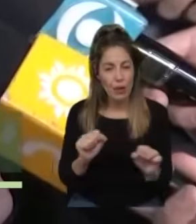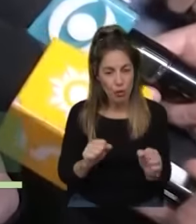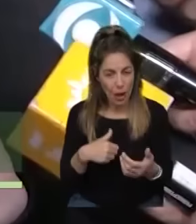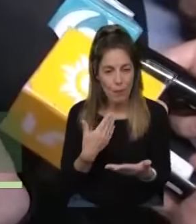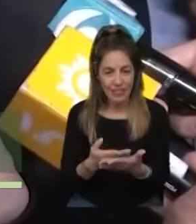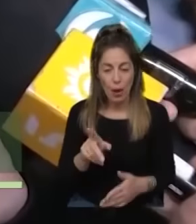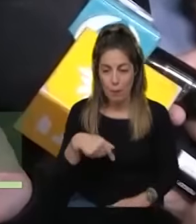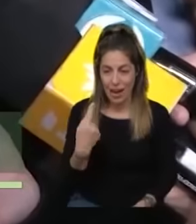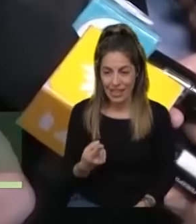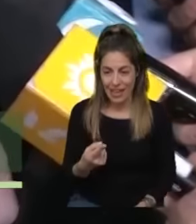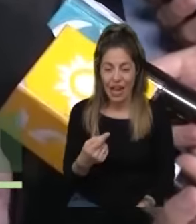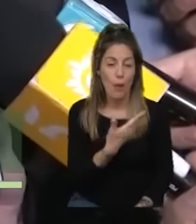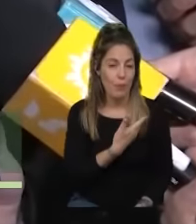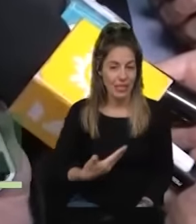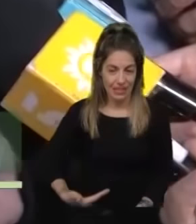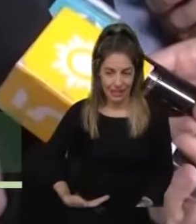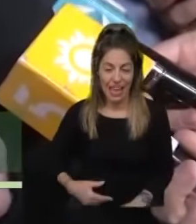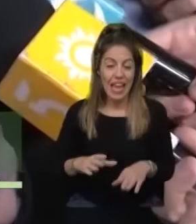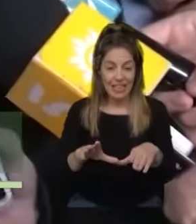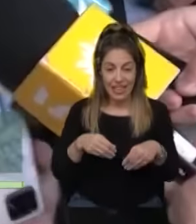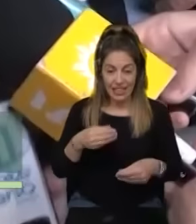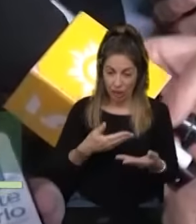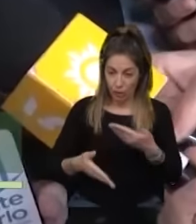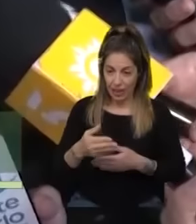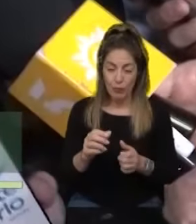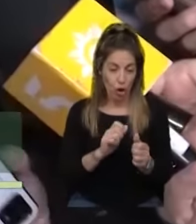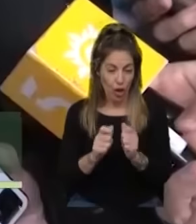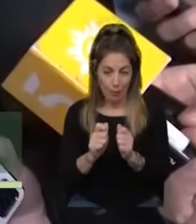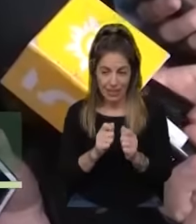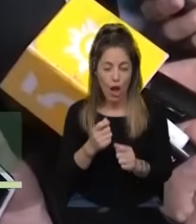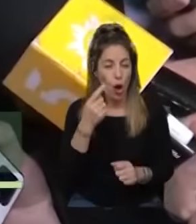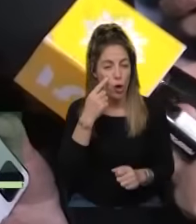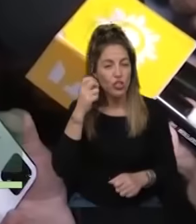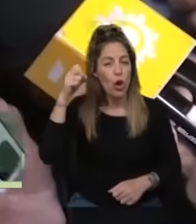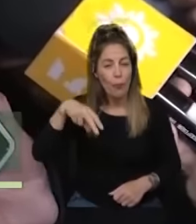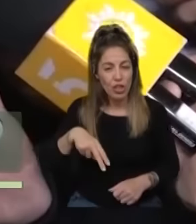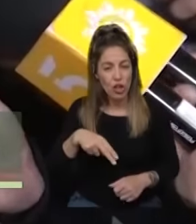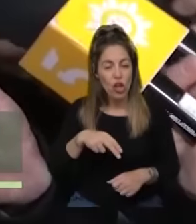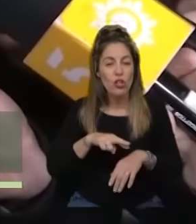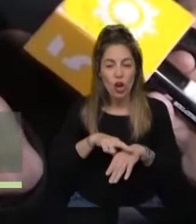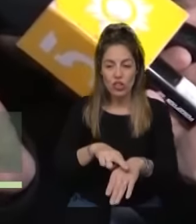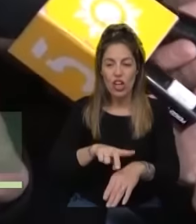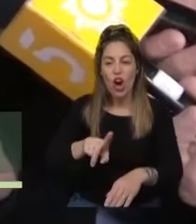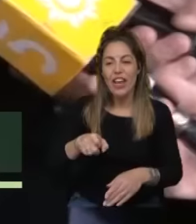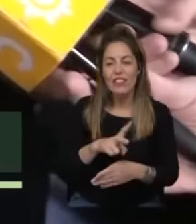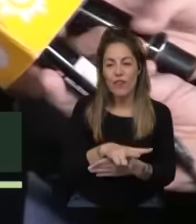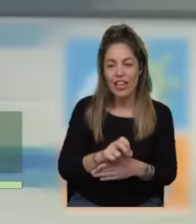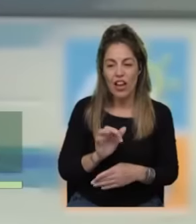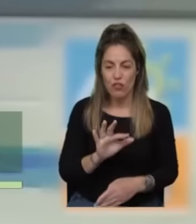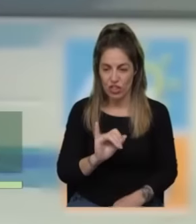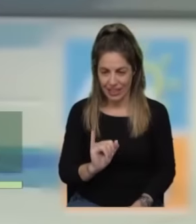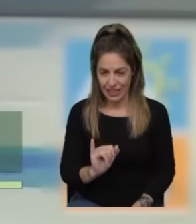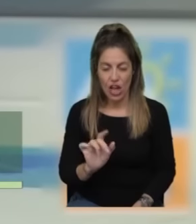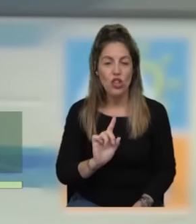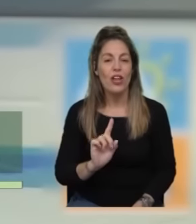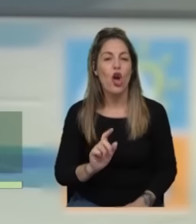plantear mañana al primer mandatario si acepta un intercambio con la prensa es conocer su opinión sobre los consejos de la exfiscal Gabriela Fossati sobre